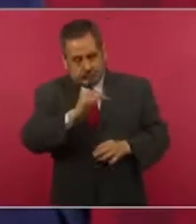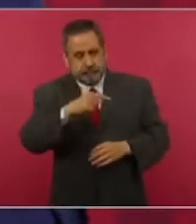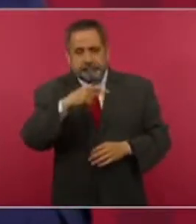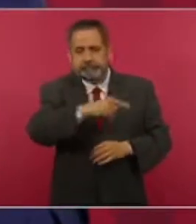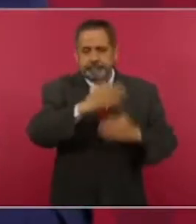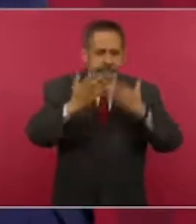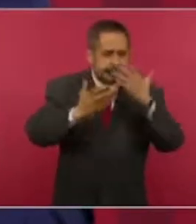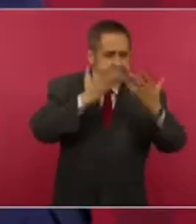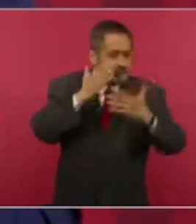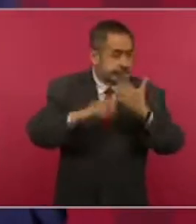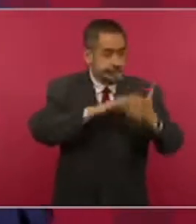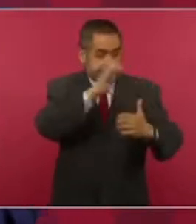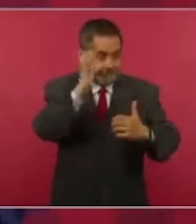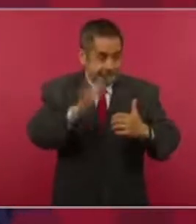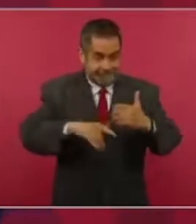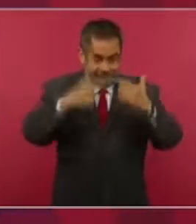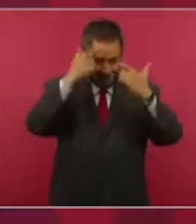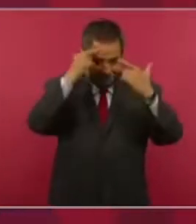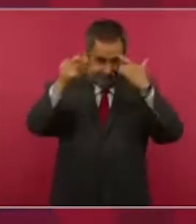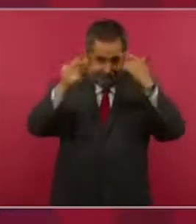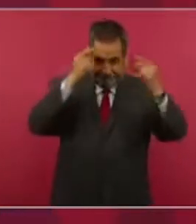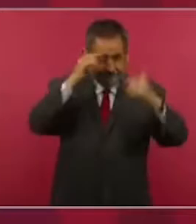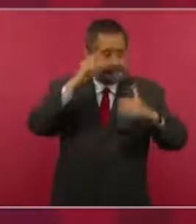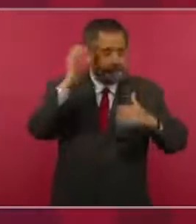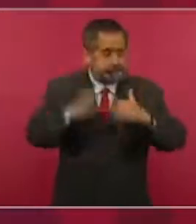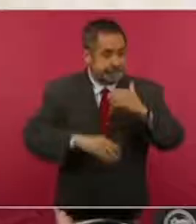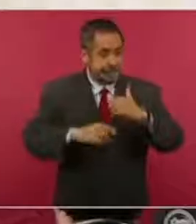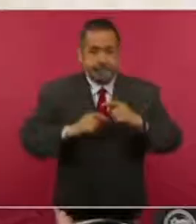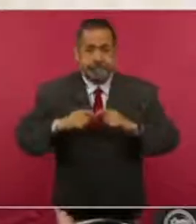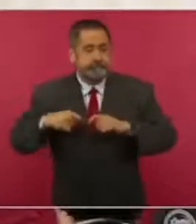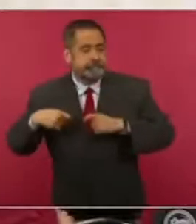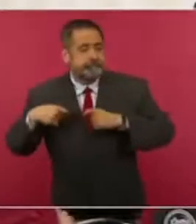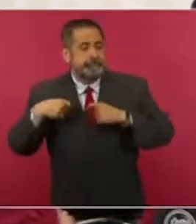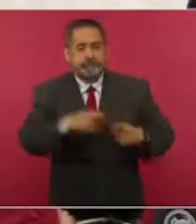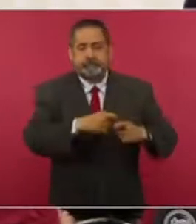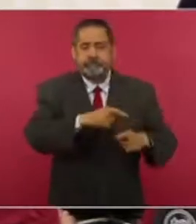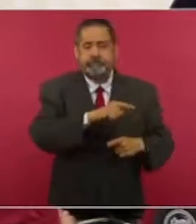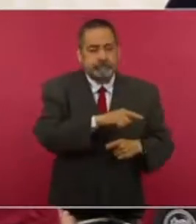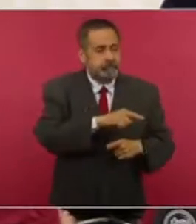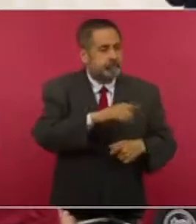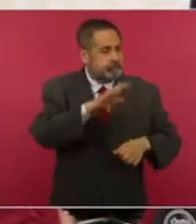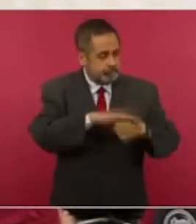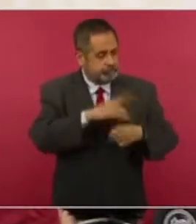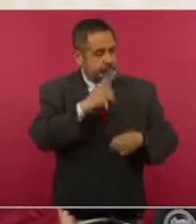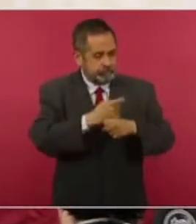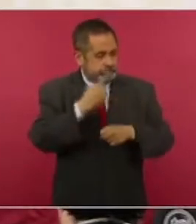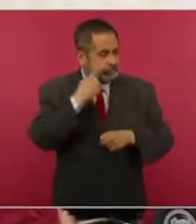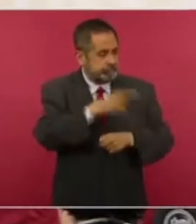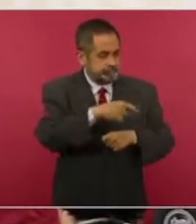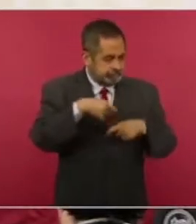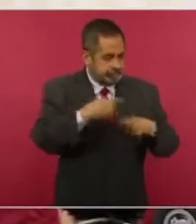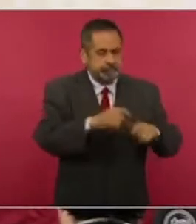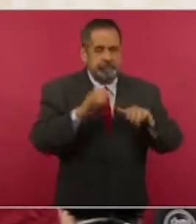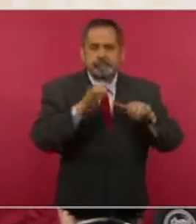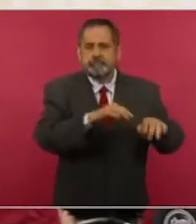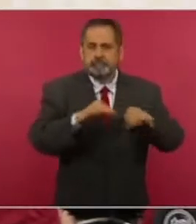de las normales tengan preferencia en la